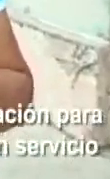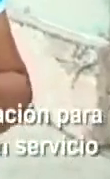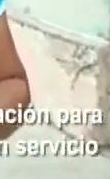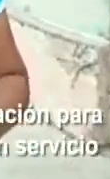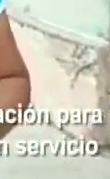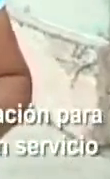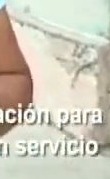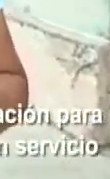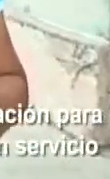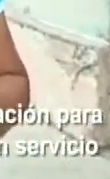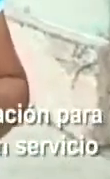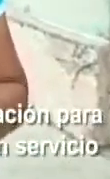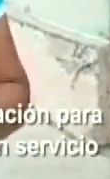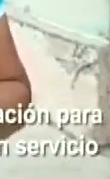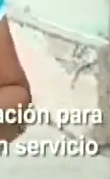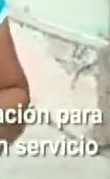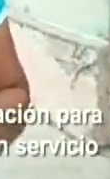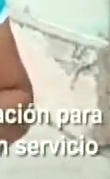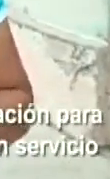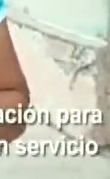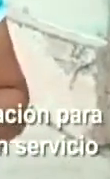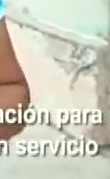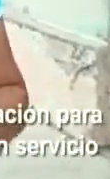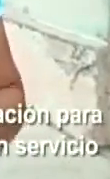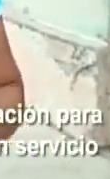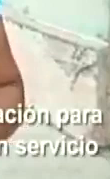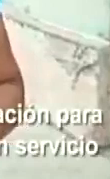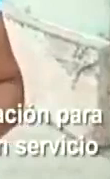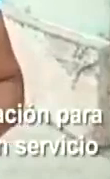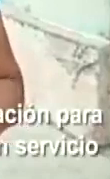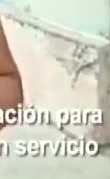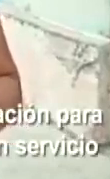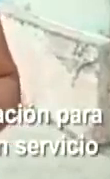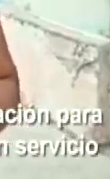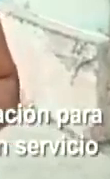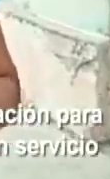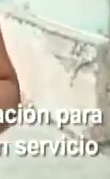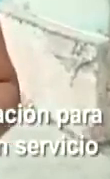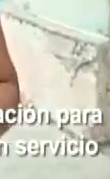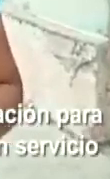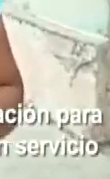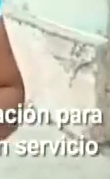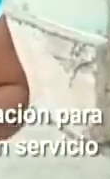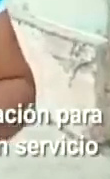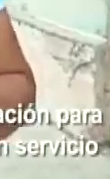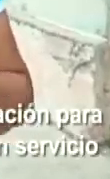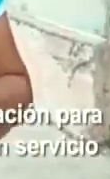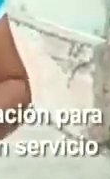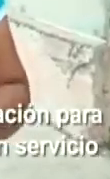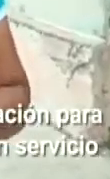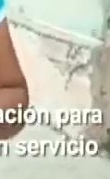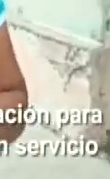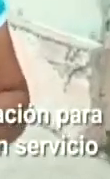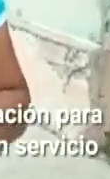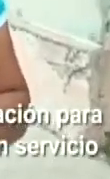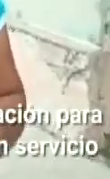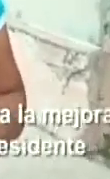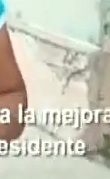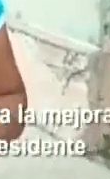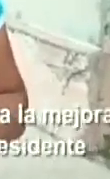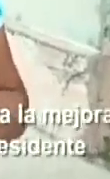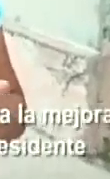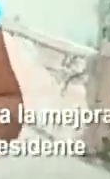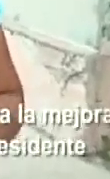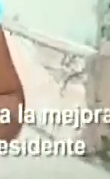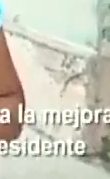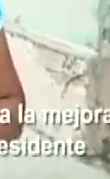se organice y realice su reporte por la aplicación para que tengan a sus comunidades con un buen servicio